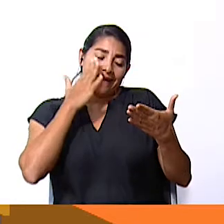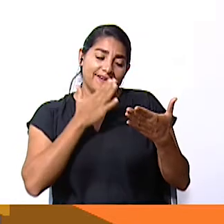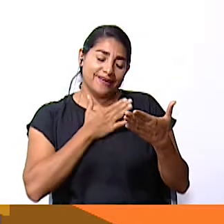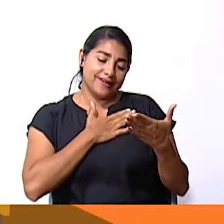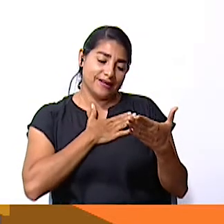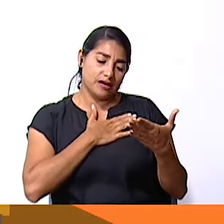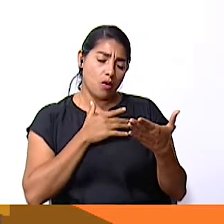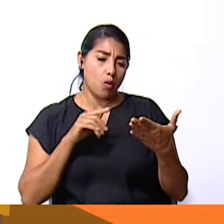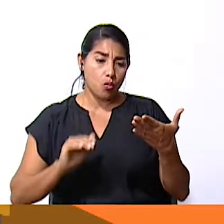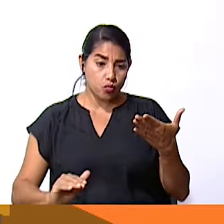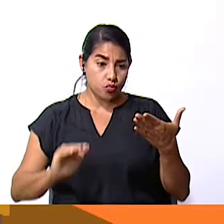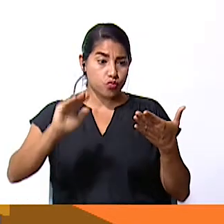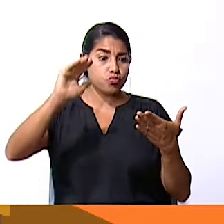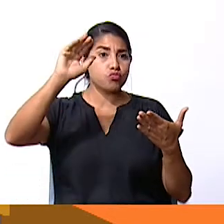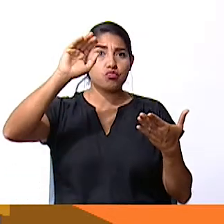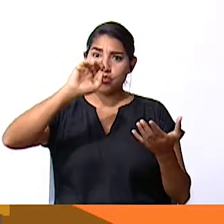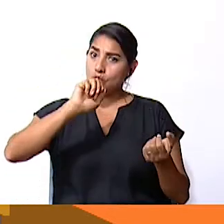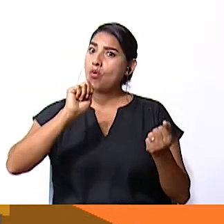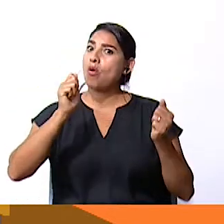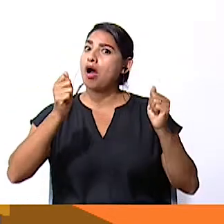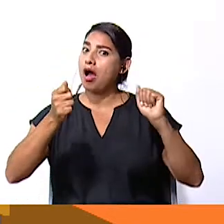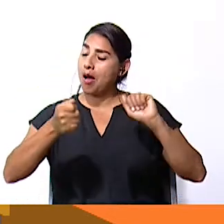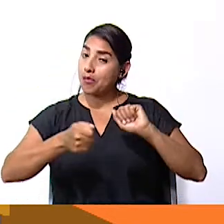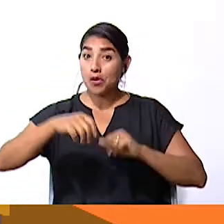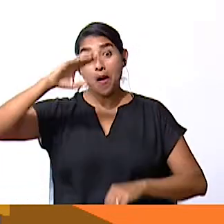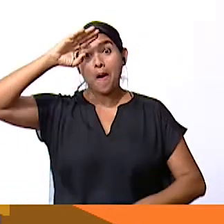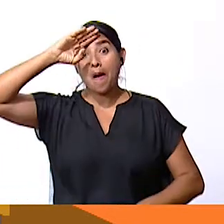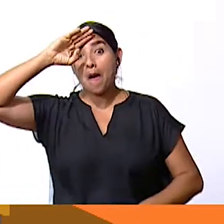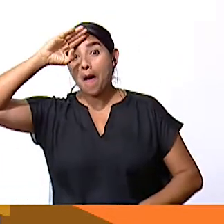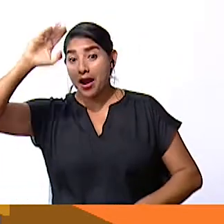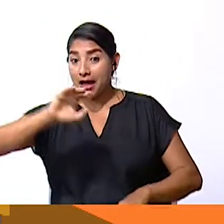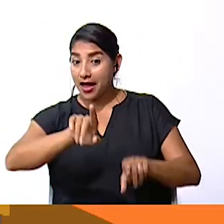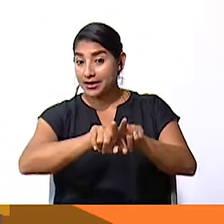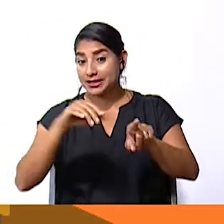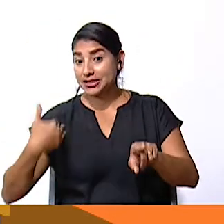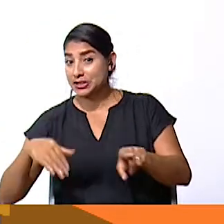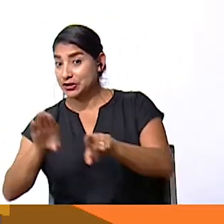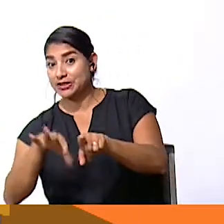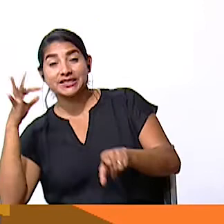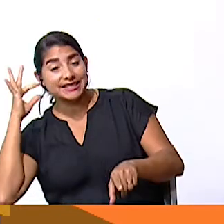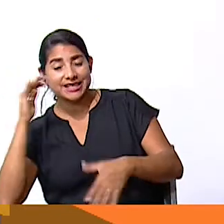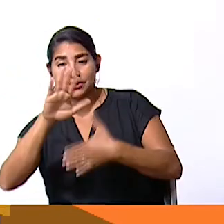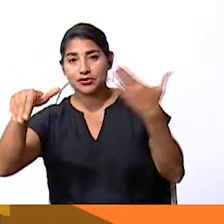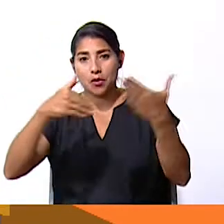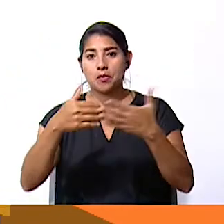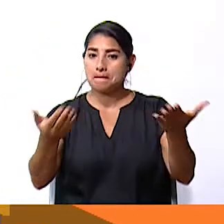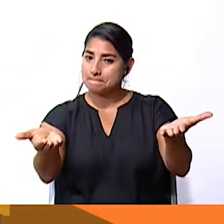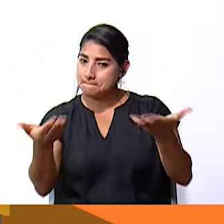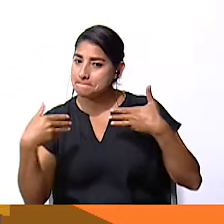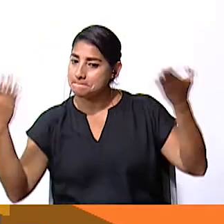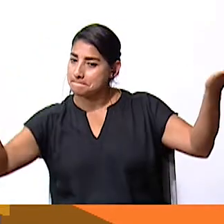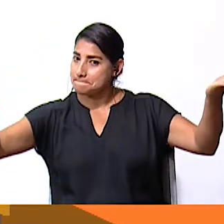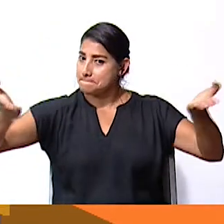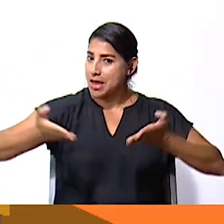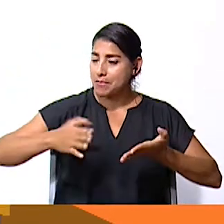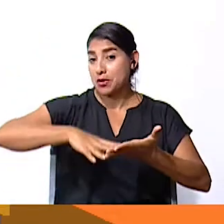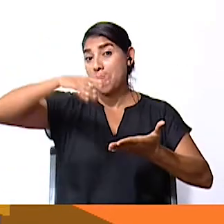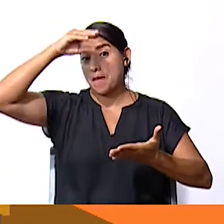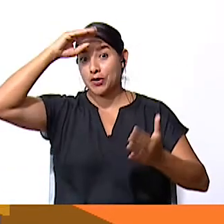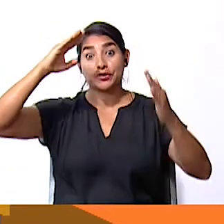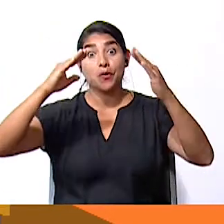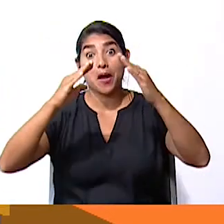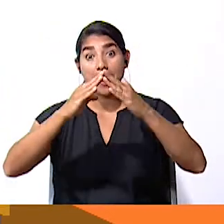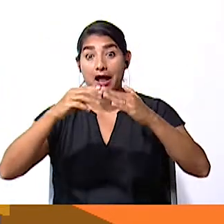¿Cómo ha cambiado? Hola, niños y niñas. Bienvenidos a una lección más de Aprendo en Casa.